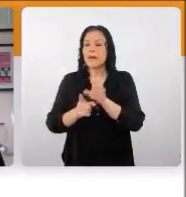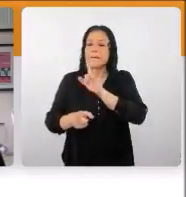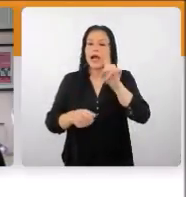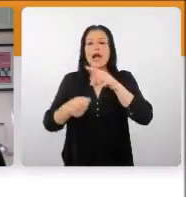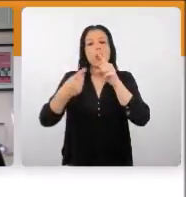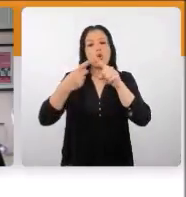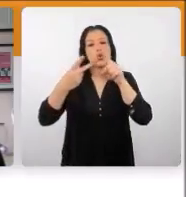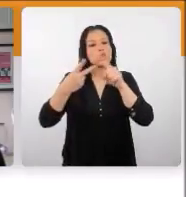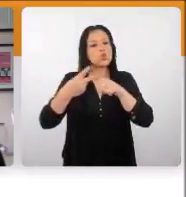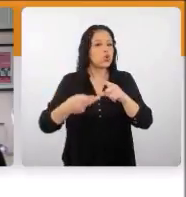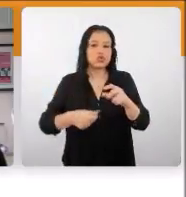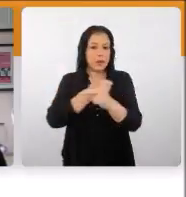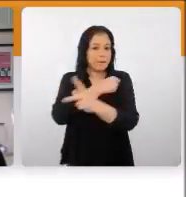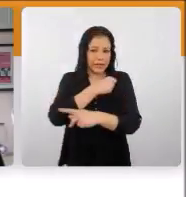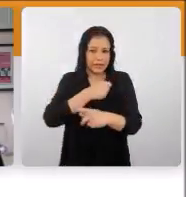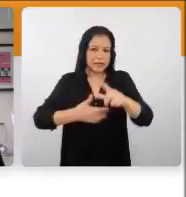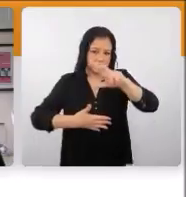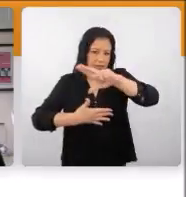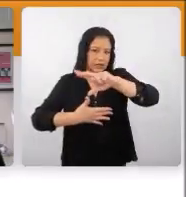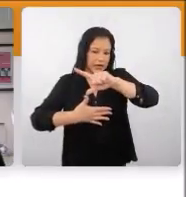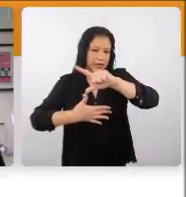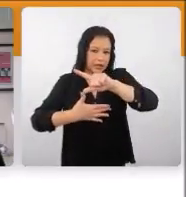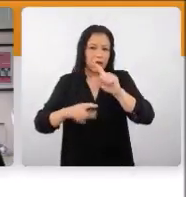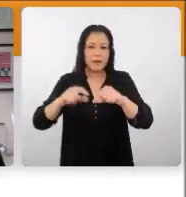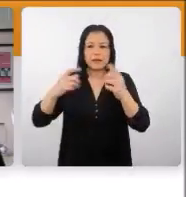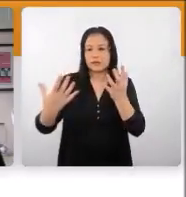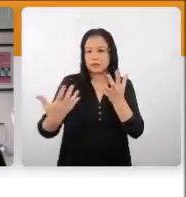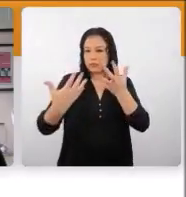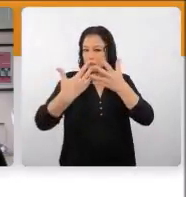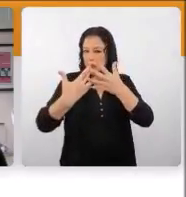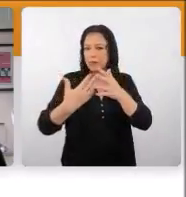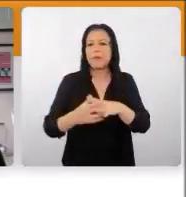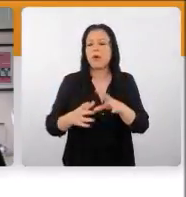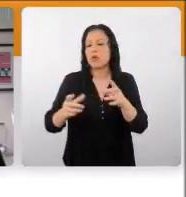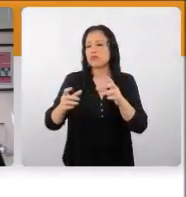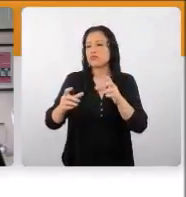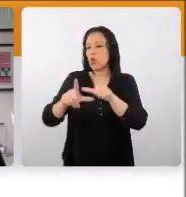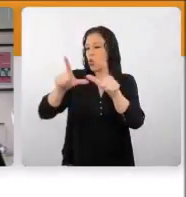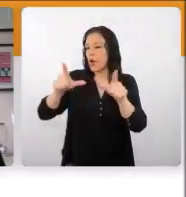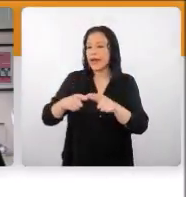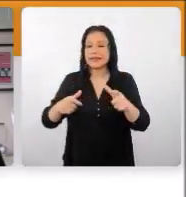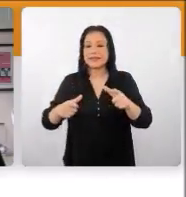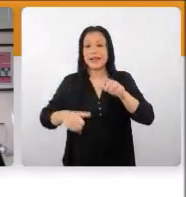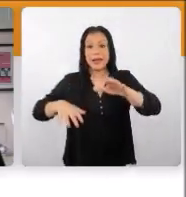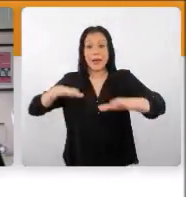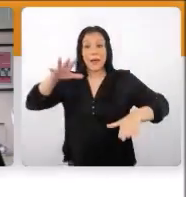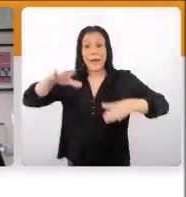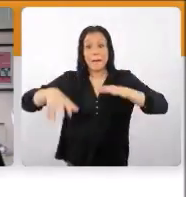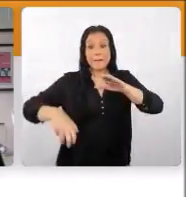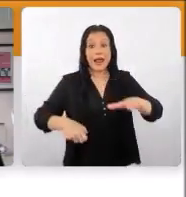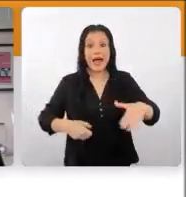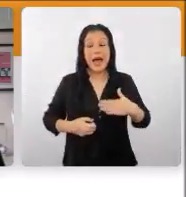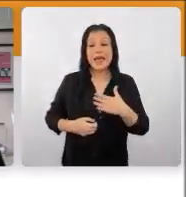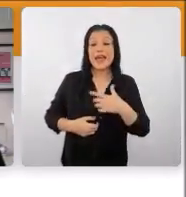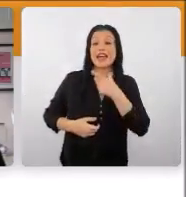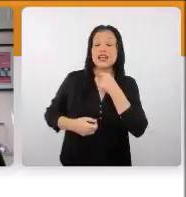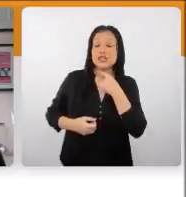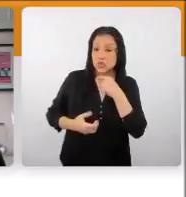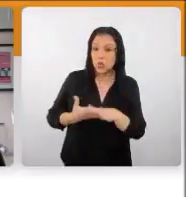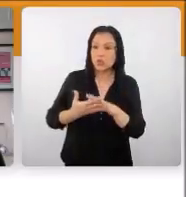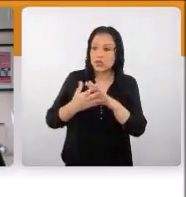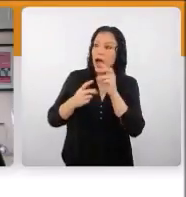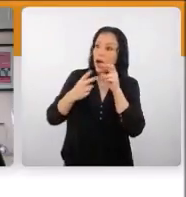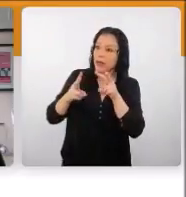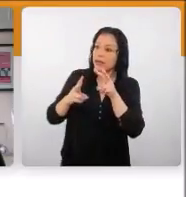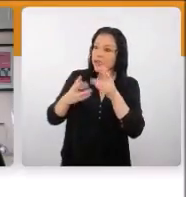Y justamente hacen una combinación muchas veces con destinos de playa, que ese es otro elemento que llama mucho la atención